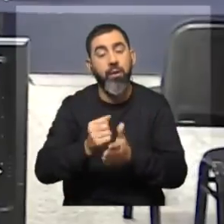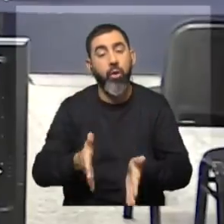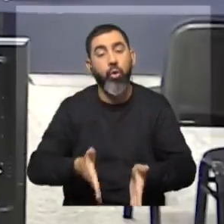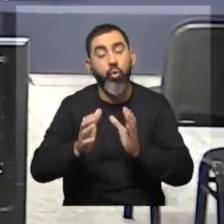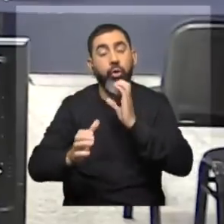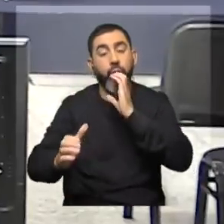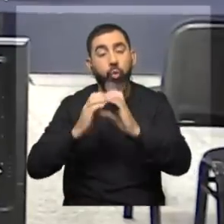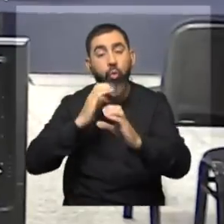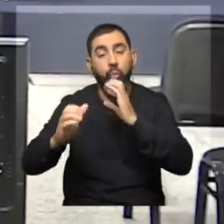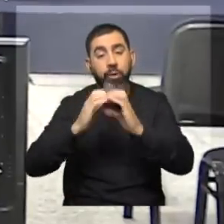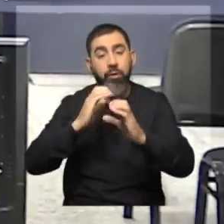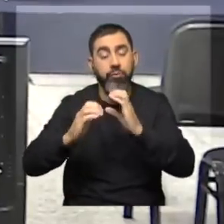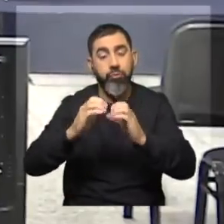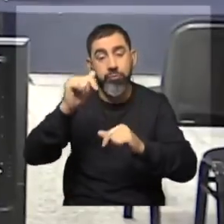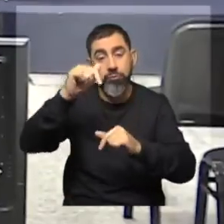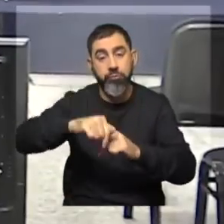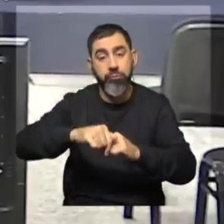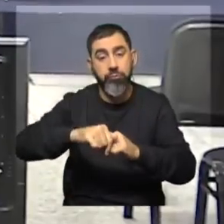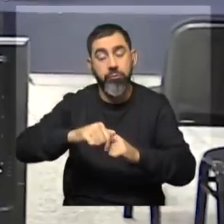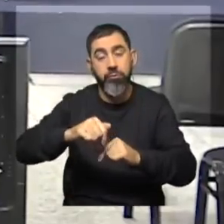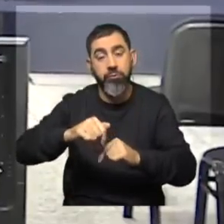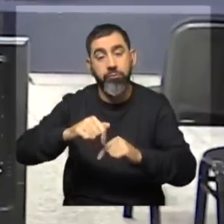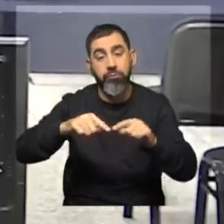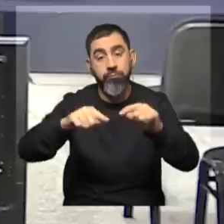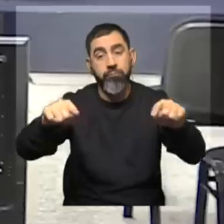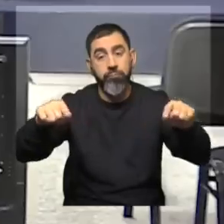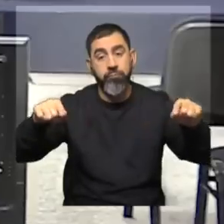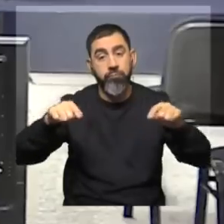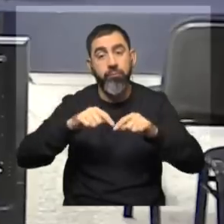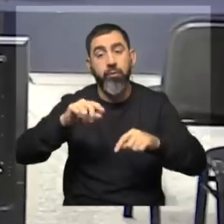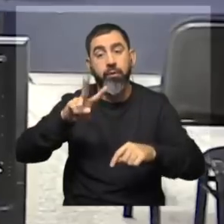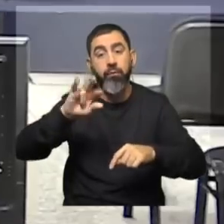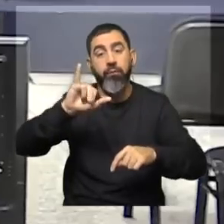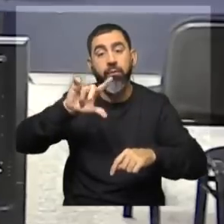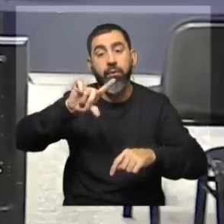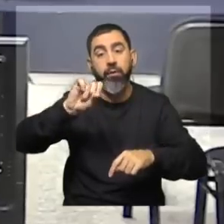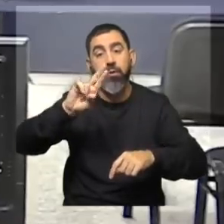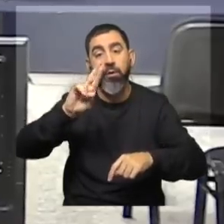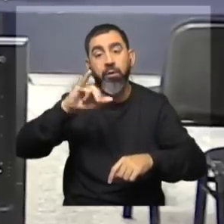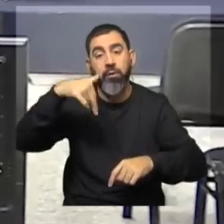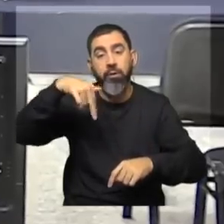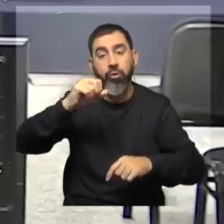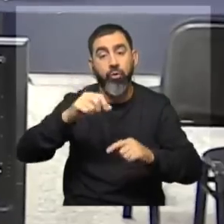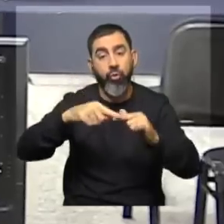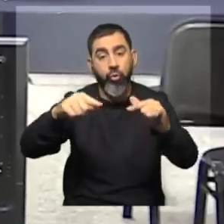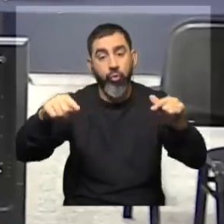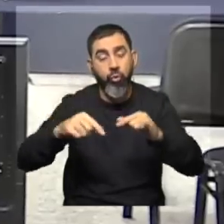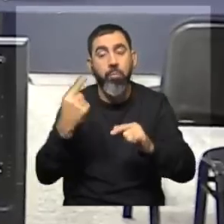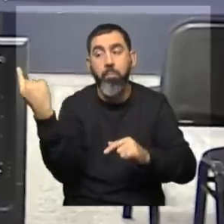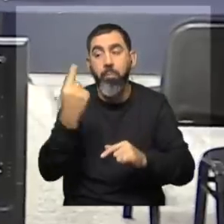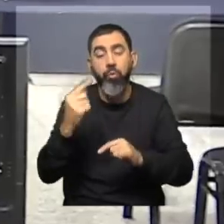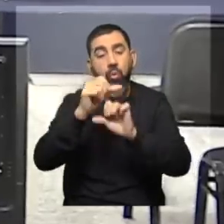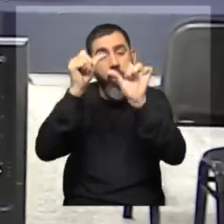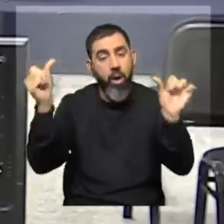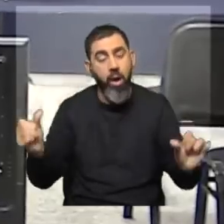telecomunicaciones aquí al auditorio y de avilariño porque en unos minutos nada más se va a estar desarrollando